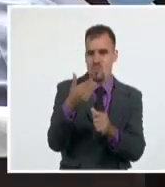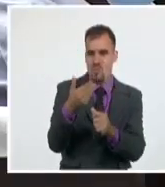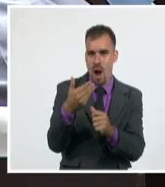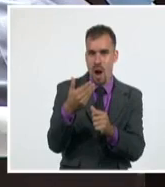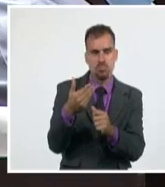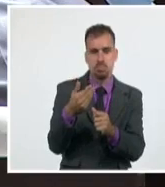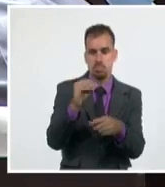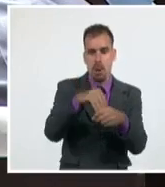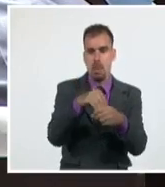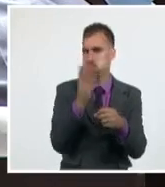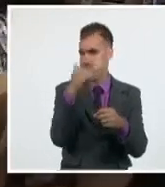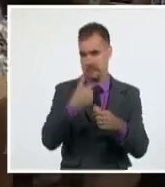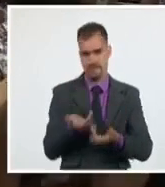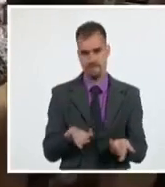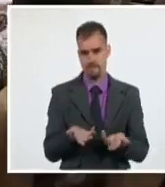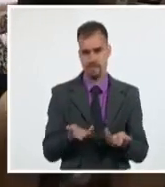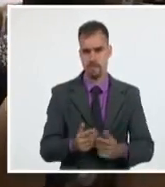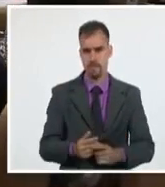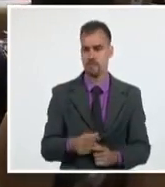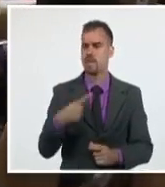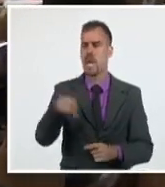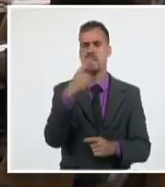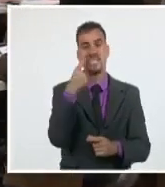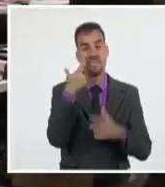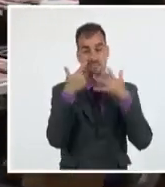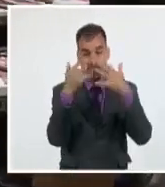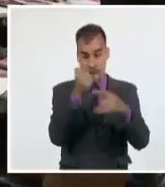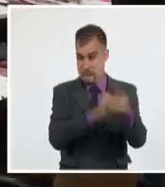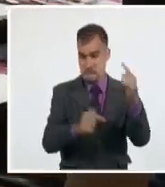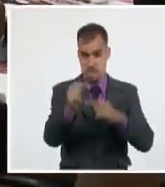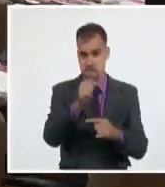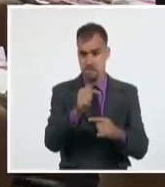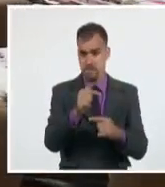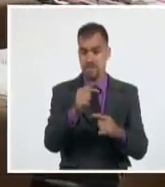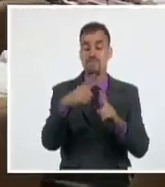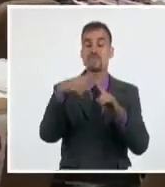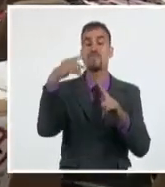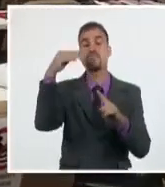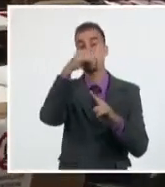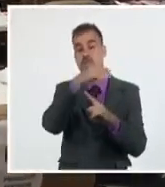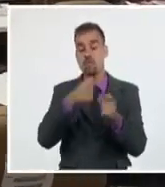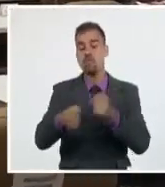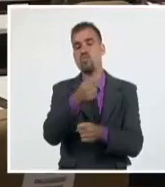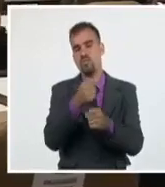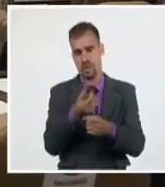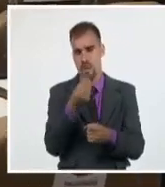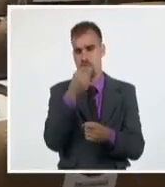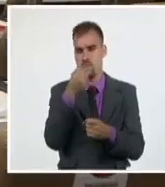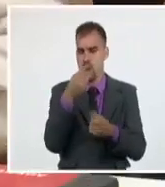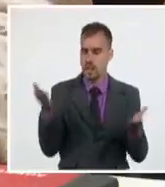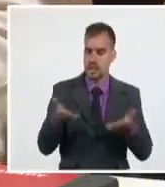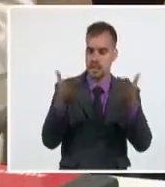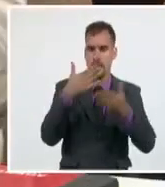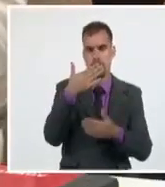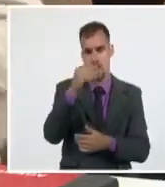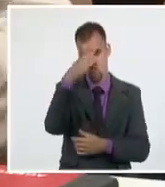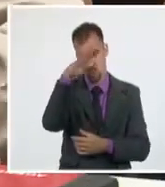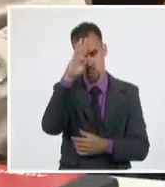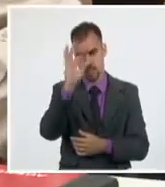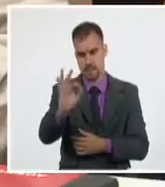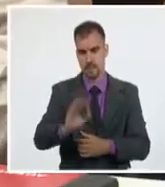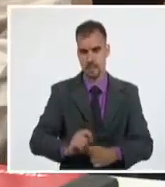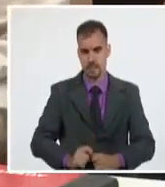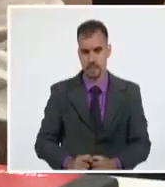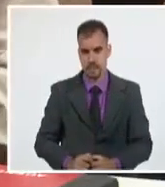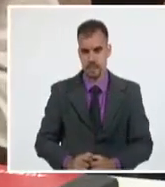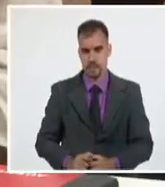diferencia del anterior, se le concede una mayor importancia al uso de las tecnologías para el desarrollo socioeconómico del país. Por tanto, desde